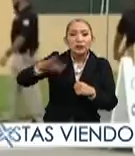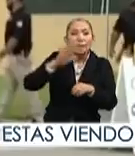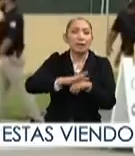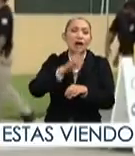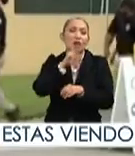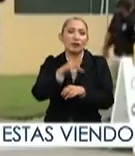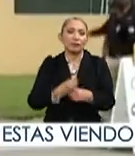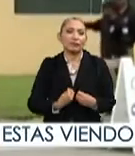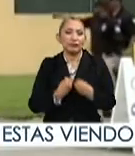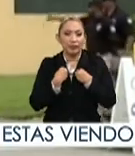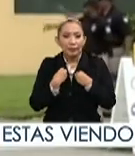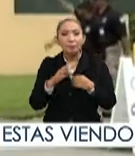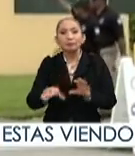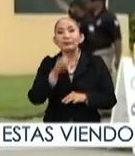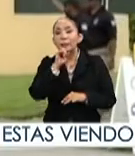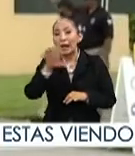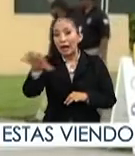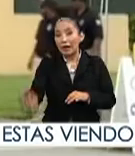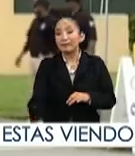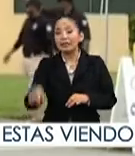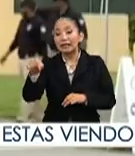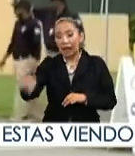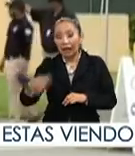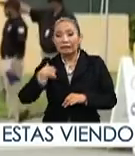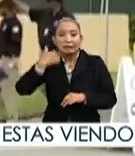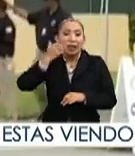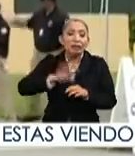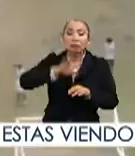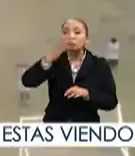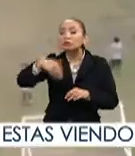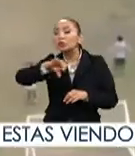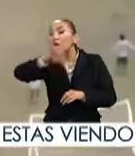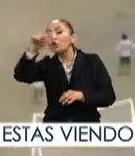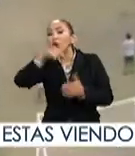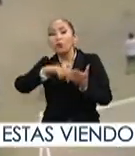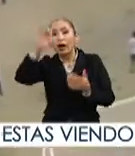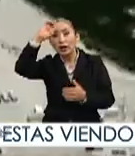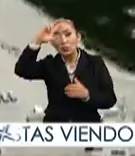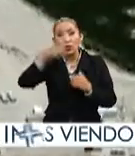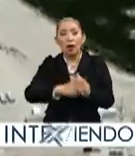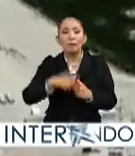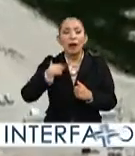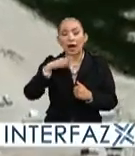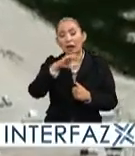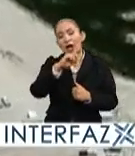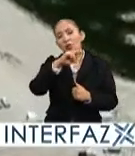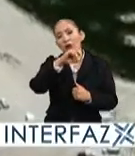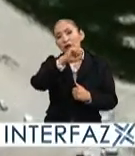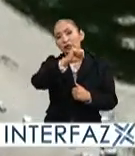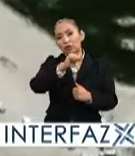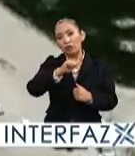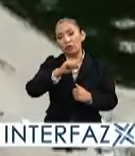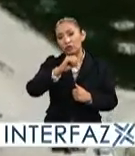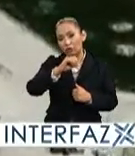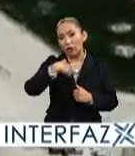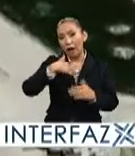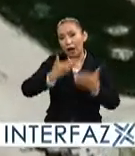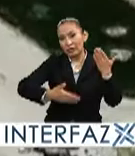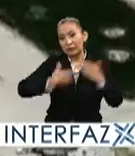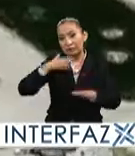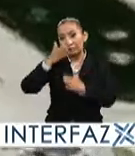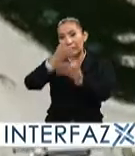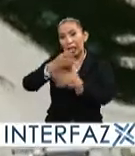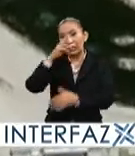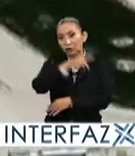mejores condiciones de vida. También desde África tratan de llegar a Europa. Desde el Cáucaso muchas veces tratan de llegar a